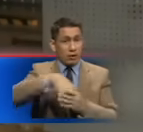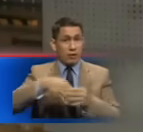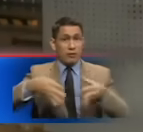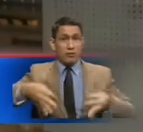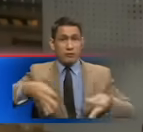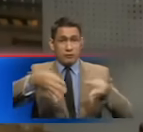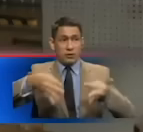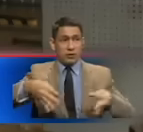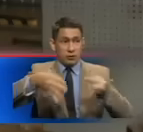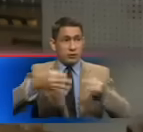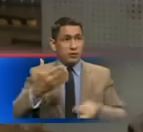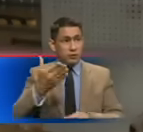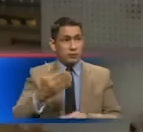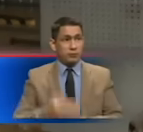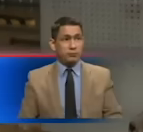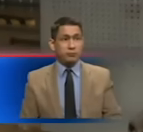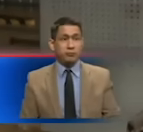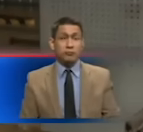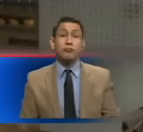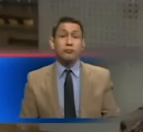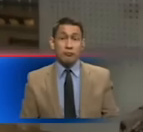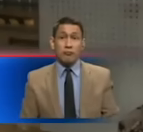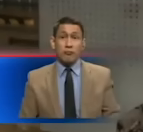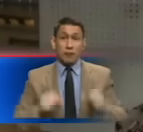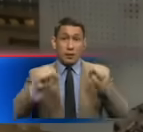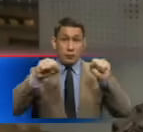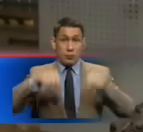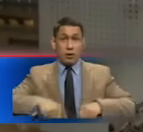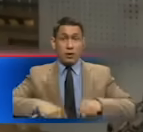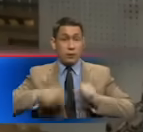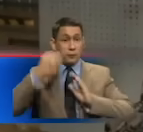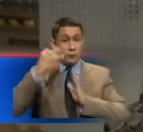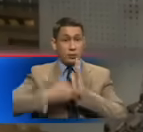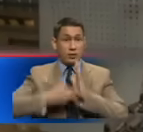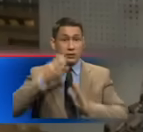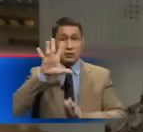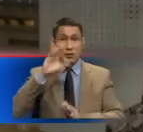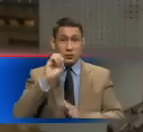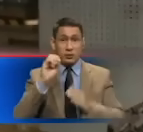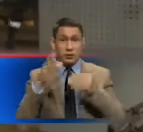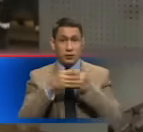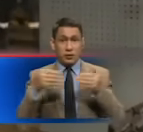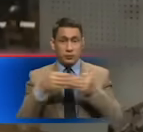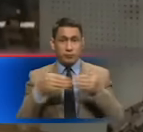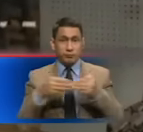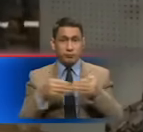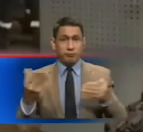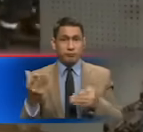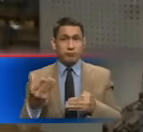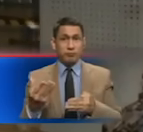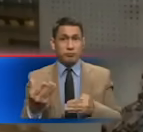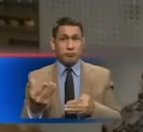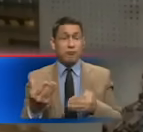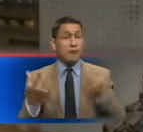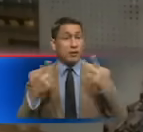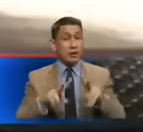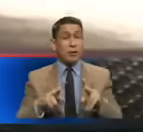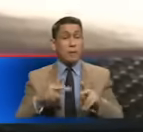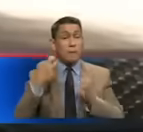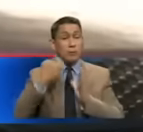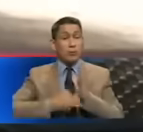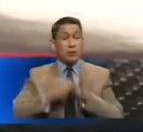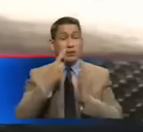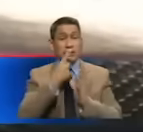mes de febrero, se genera una multa de calendarización de $50 para los vehículos particulares y de $100 para la transportación